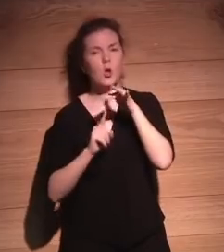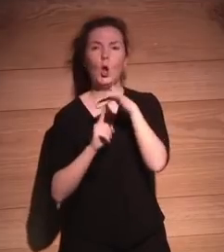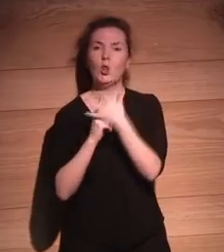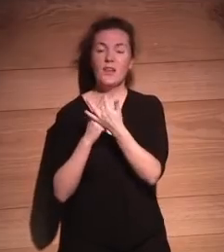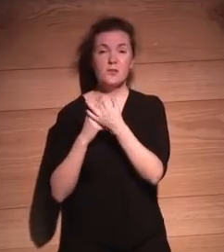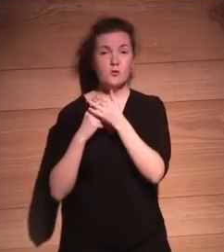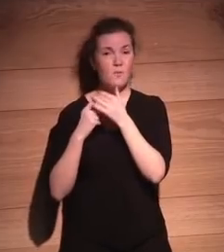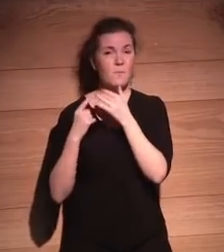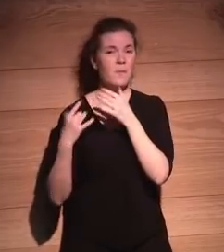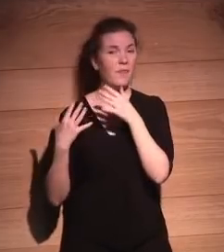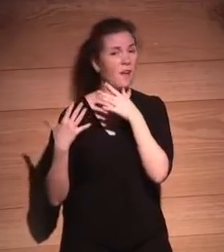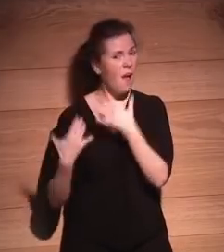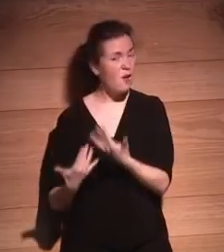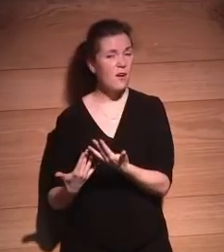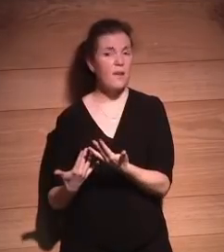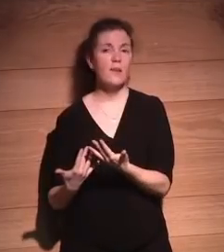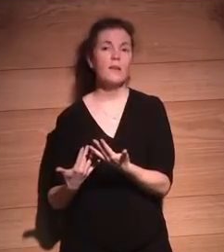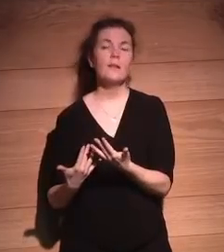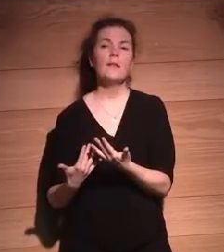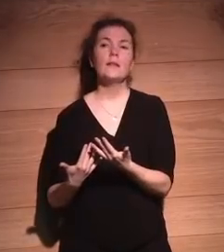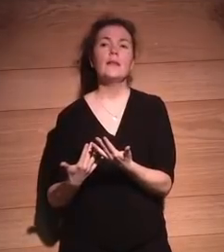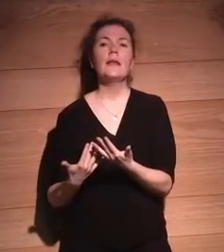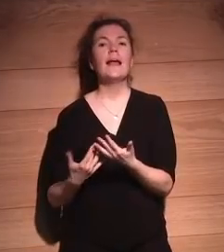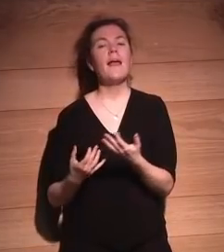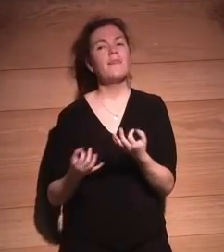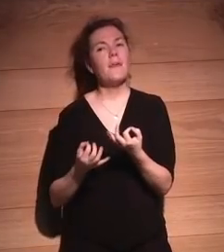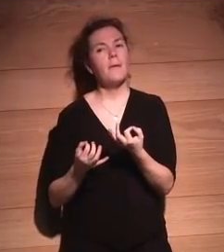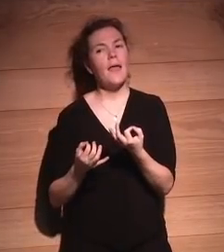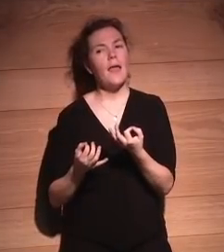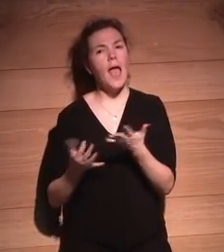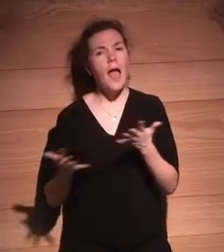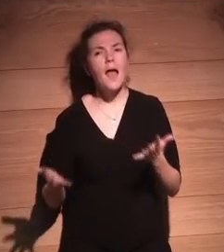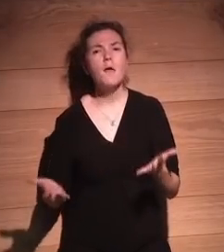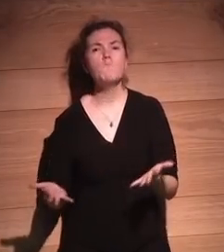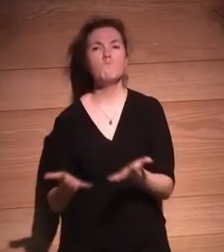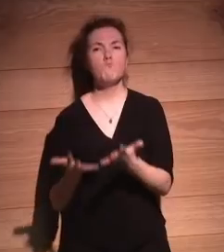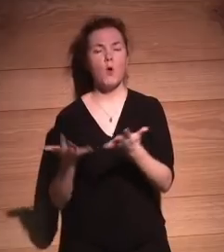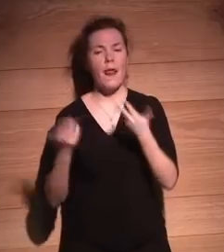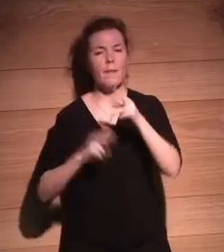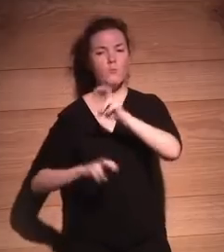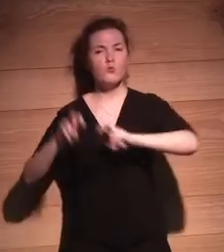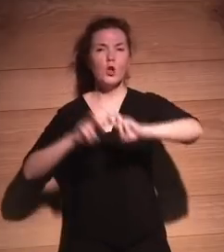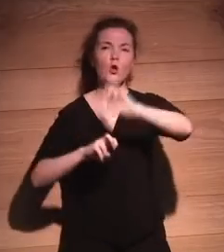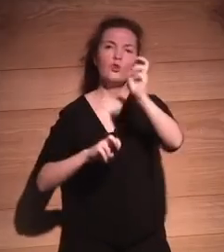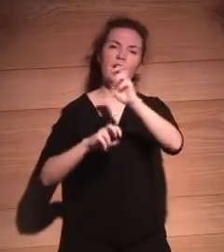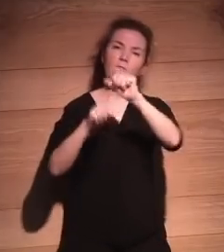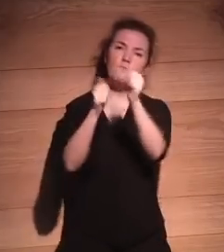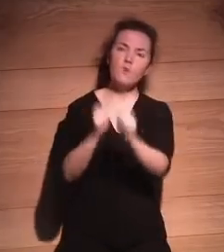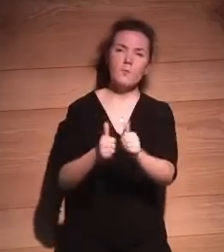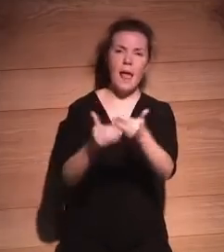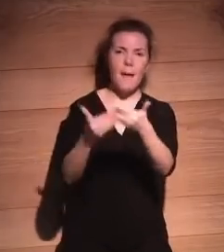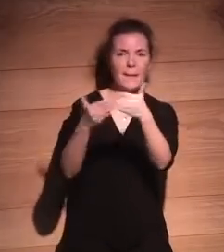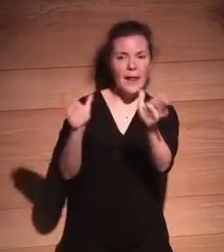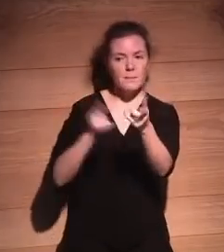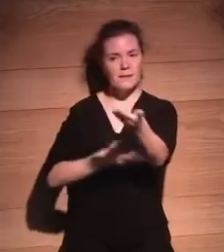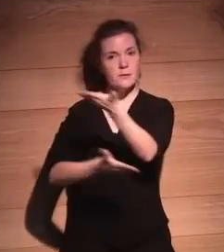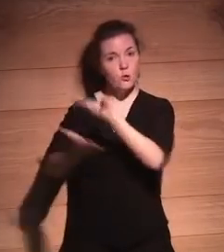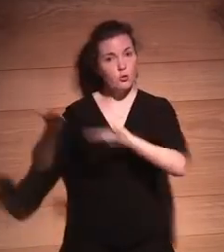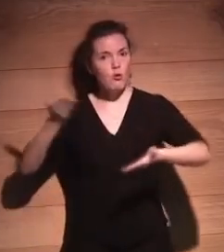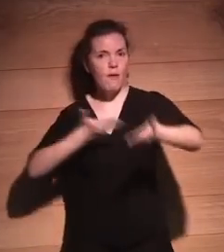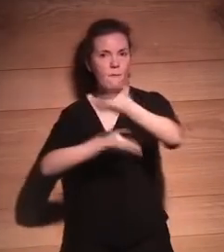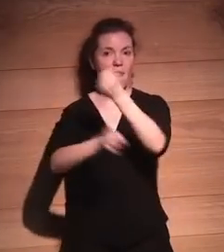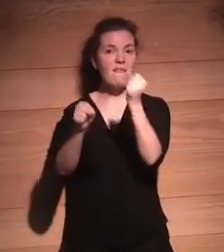en el que nos encontramos nos empuja a tener que buscar fórmulas más abiertas, más colaborativas,